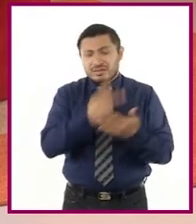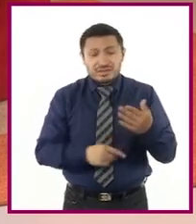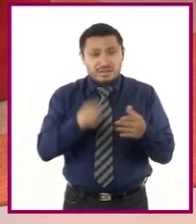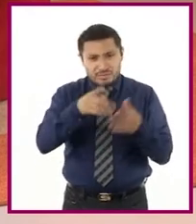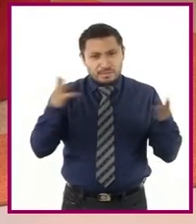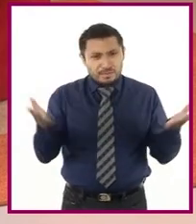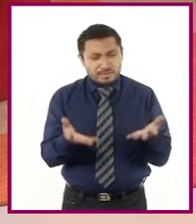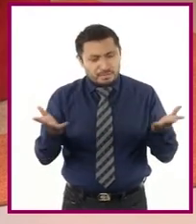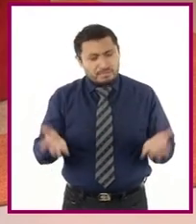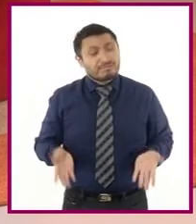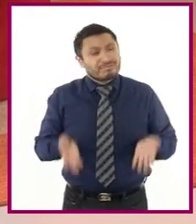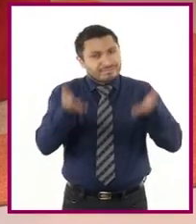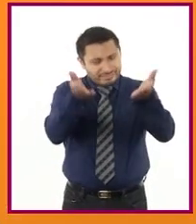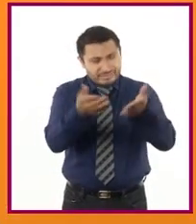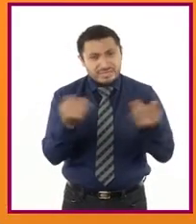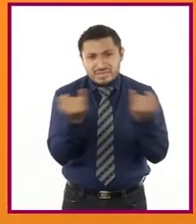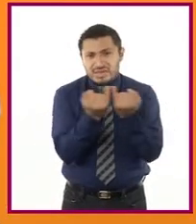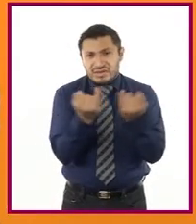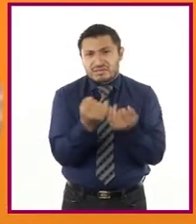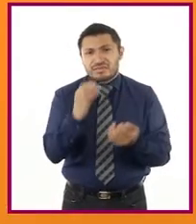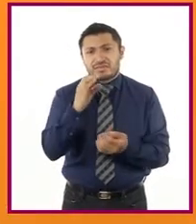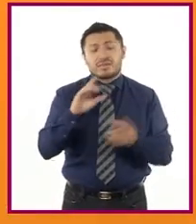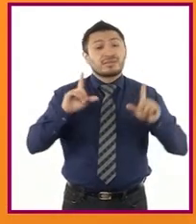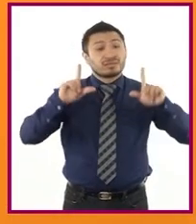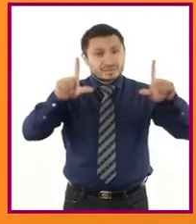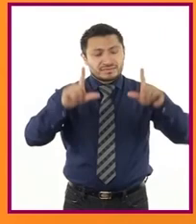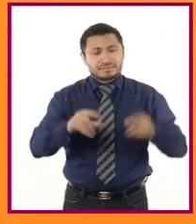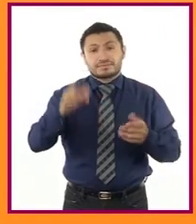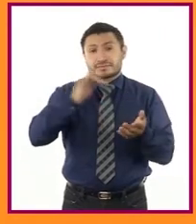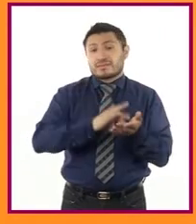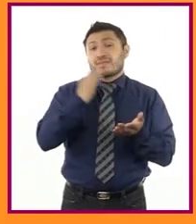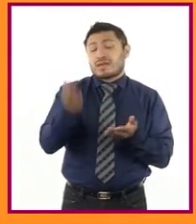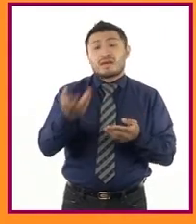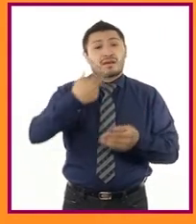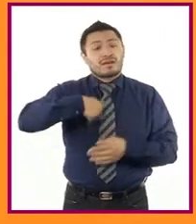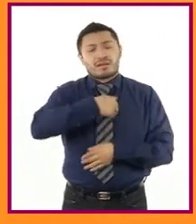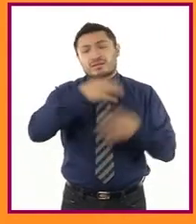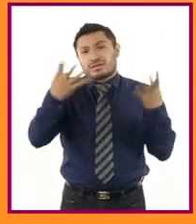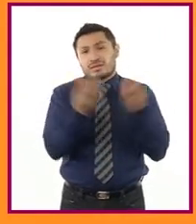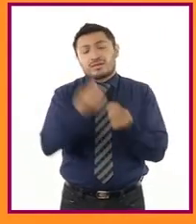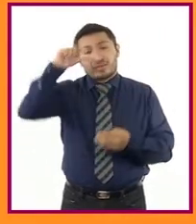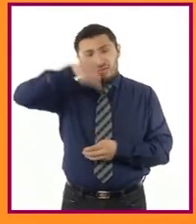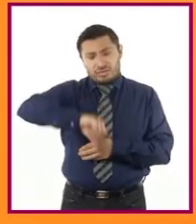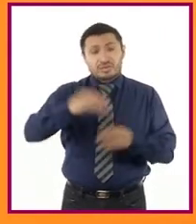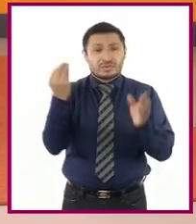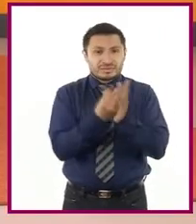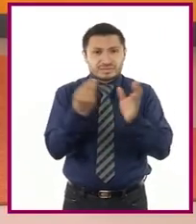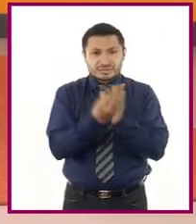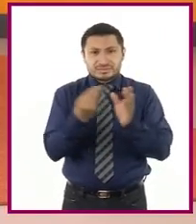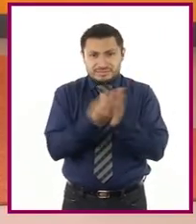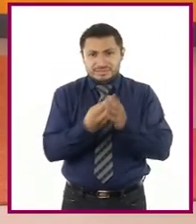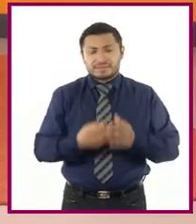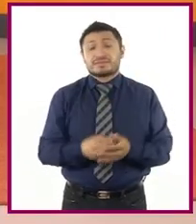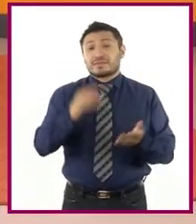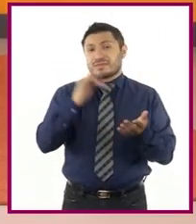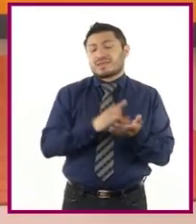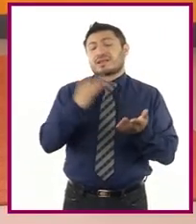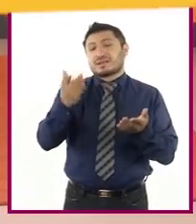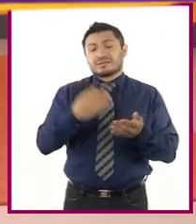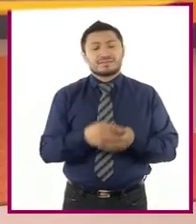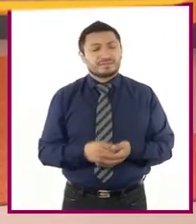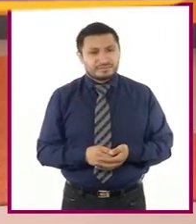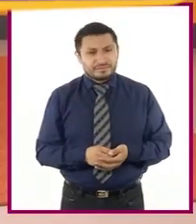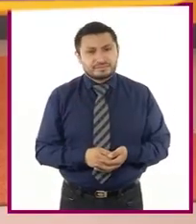a realizar su cursograma. Les agradecemos habernos acompañado en esta sesión. Gracias, maestra